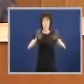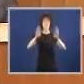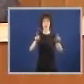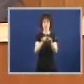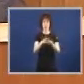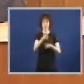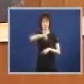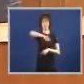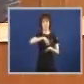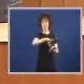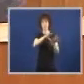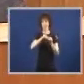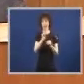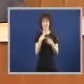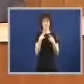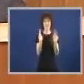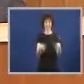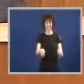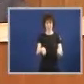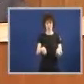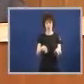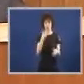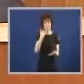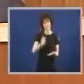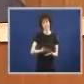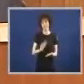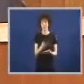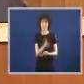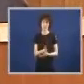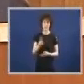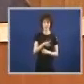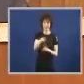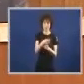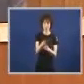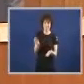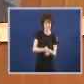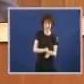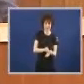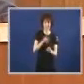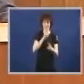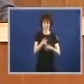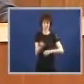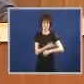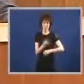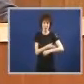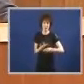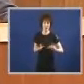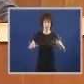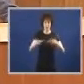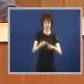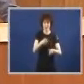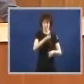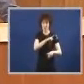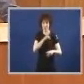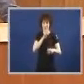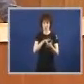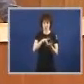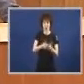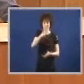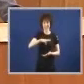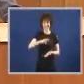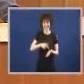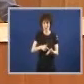nos entendemos que aquí existe un fracaso constatado, unha vez máis, un ano máis da austeridade compulsiva que nos levou a máis débeda, menos crecemento e máis destrucción